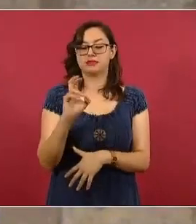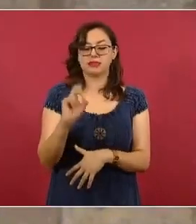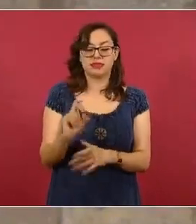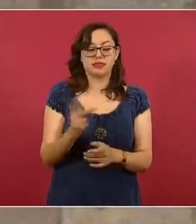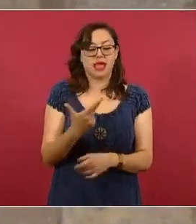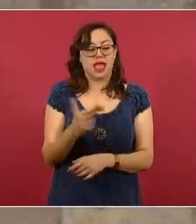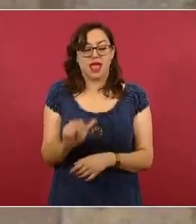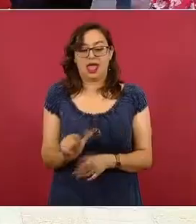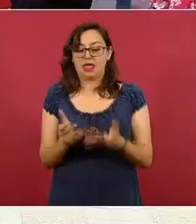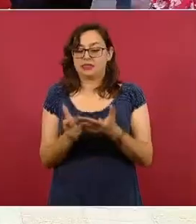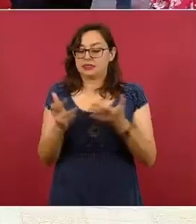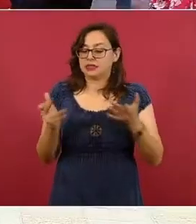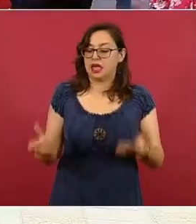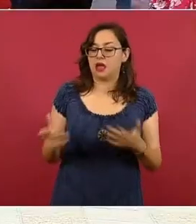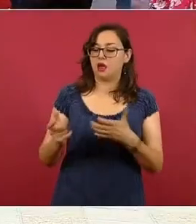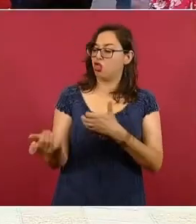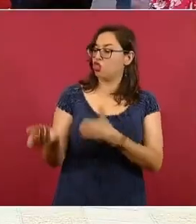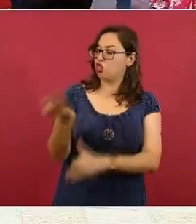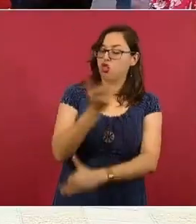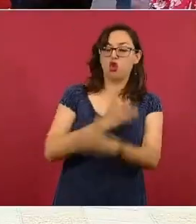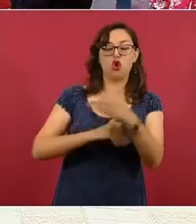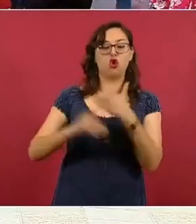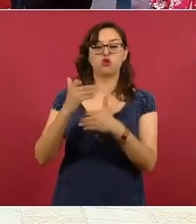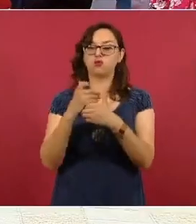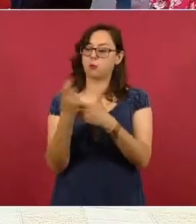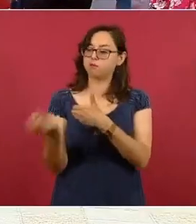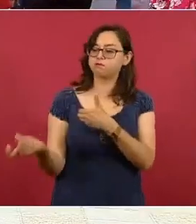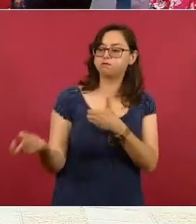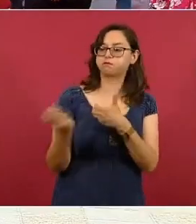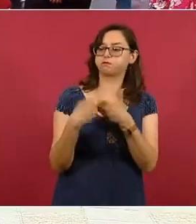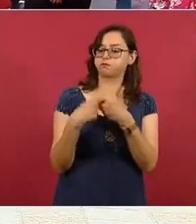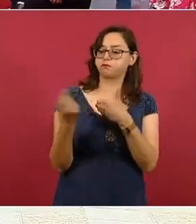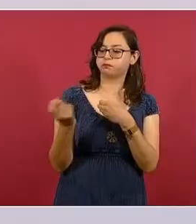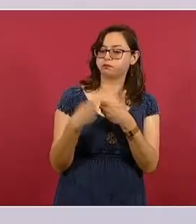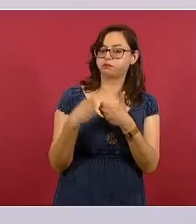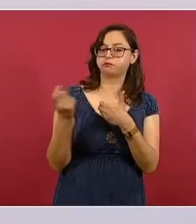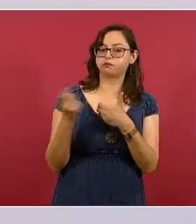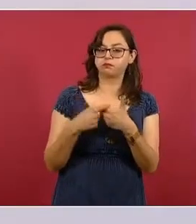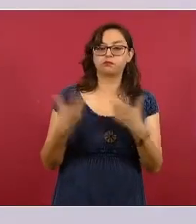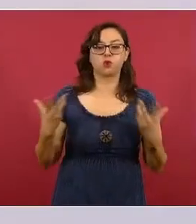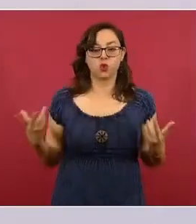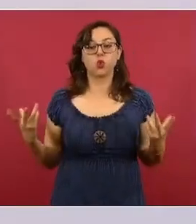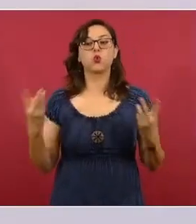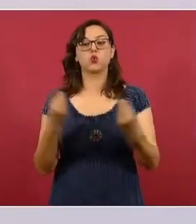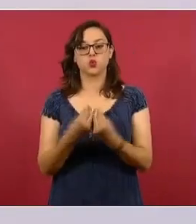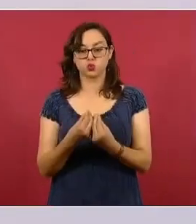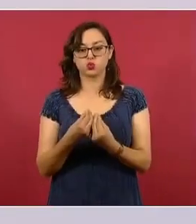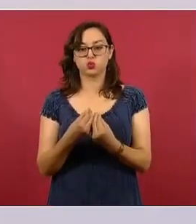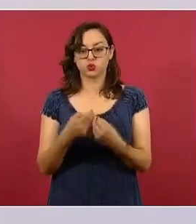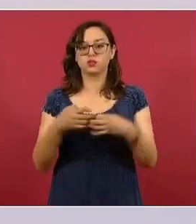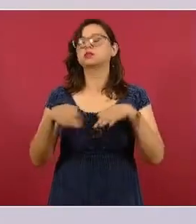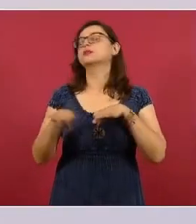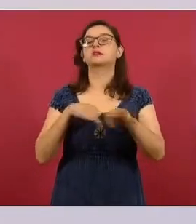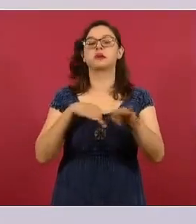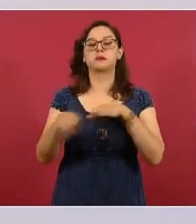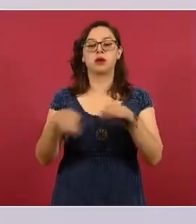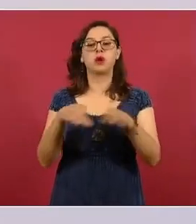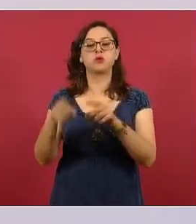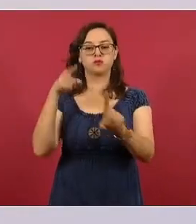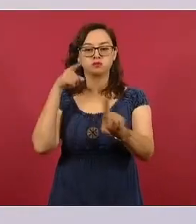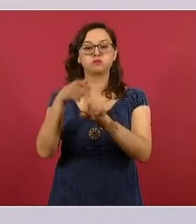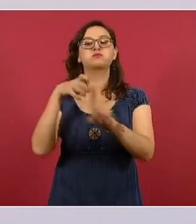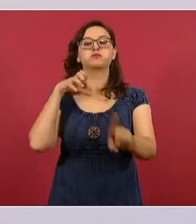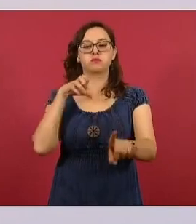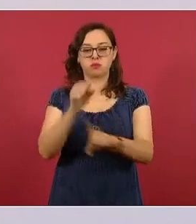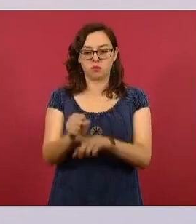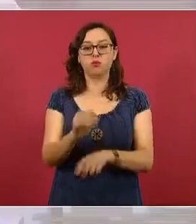muchos productores, porque solo así, a través del trabajo de ustedes, vamos a lograr aterrizar los resultados que queremos en este programa